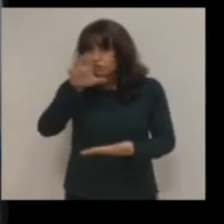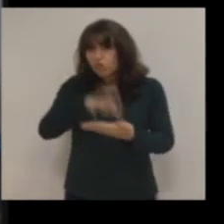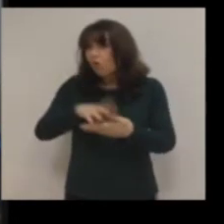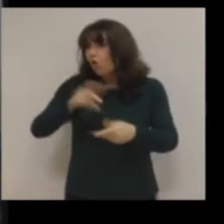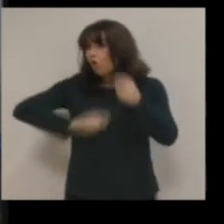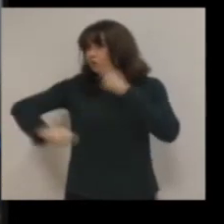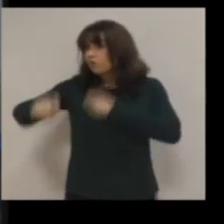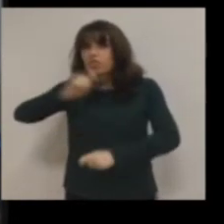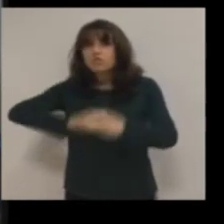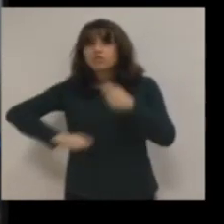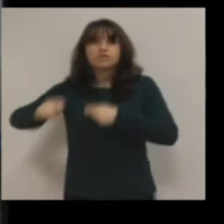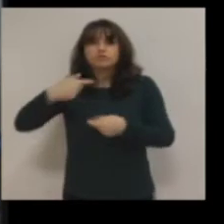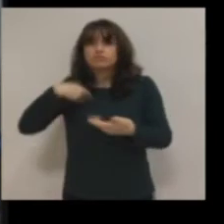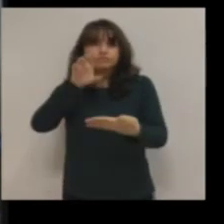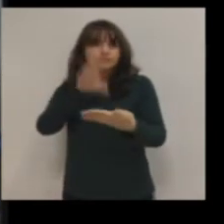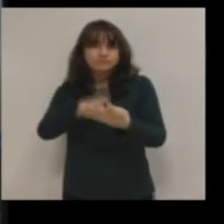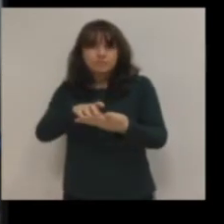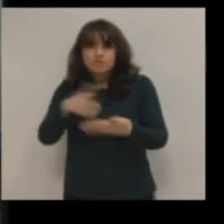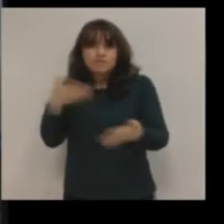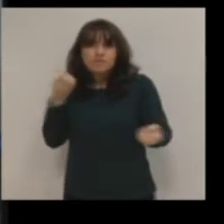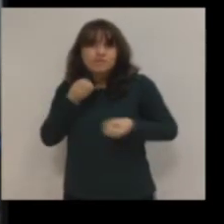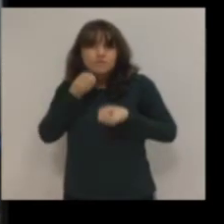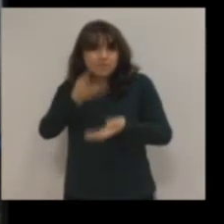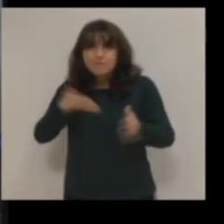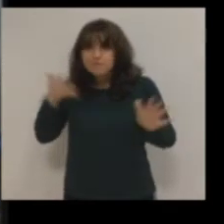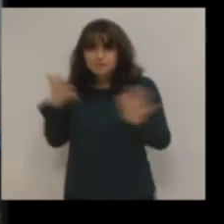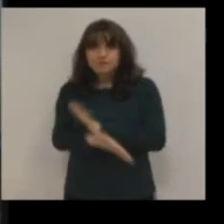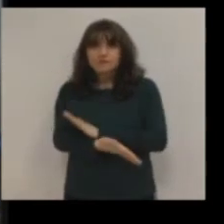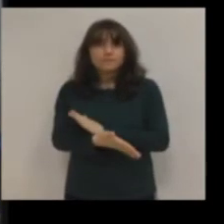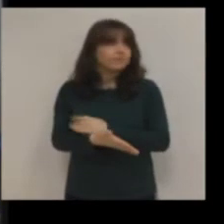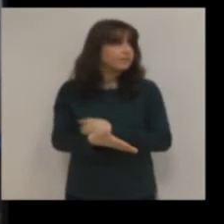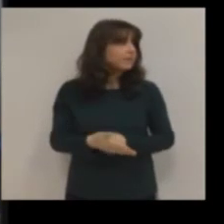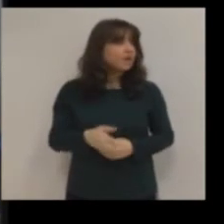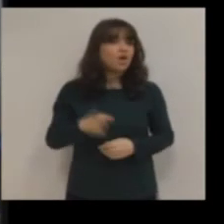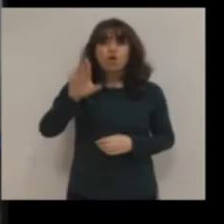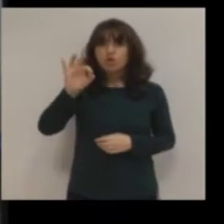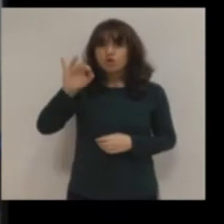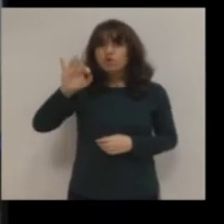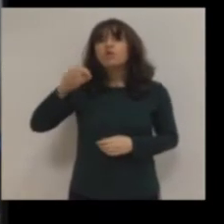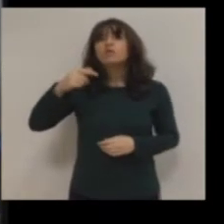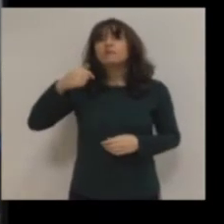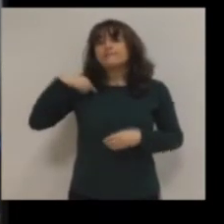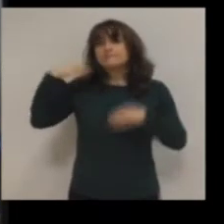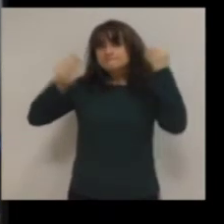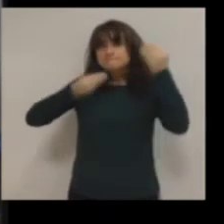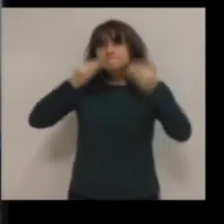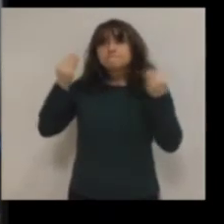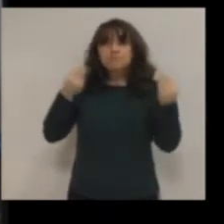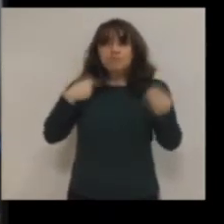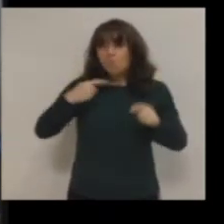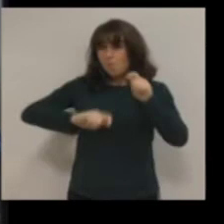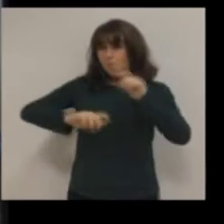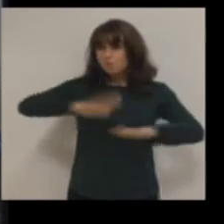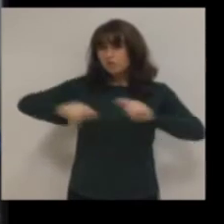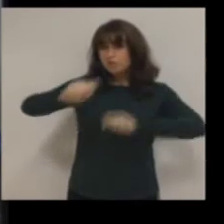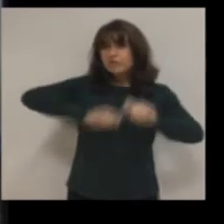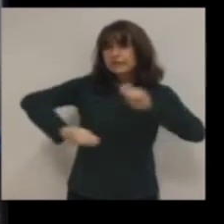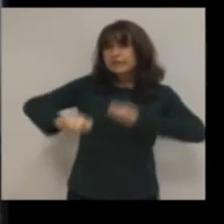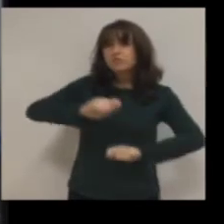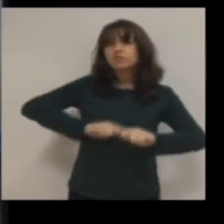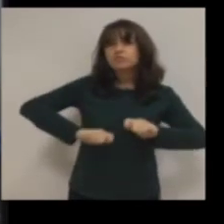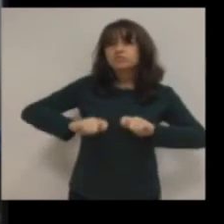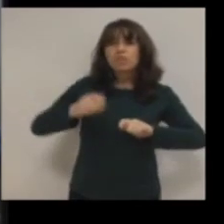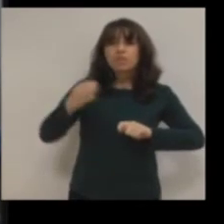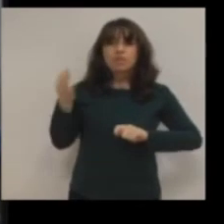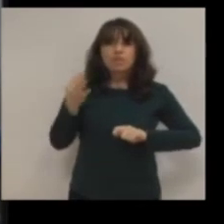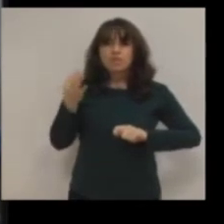asociativos para que fuera información permanente. Yo creo que todos estos movimientos asociativos lo que tienen, evidentemente, es realizar